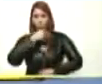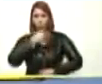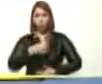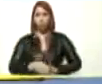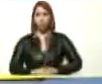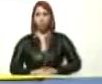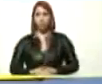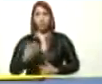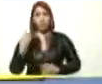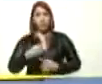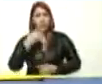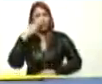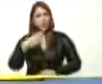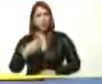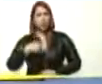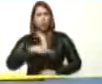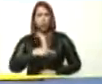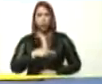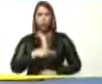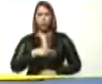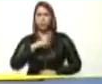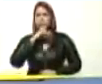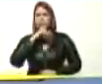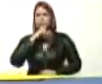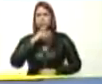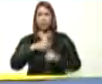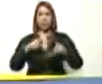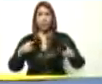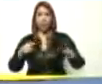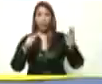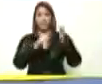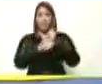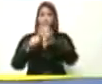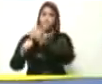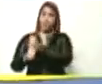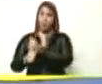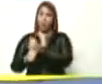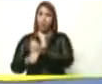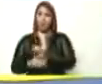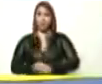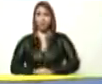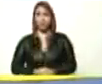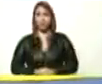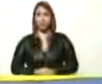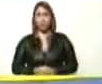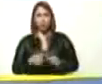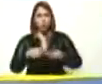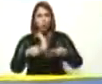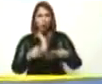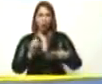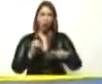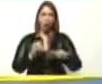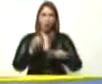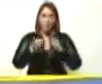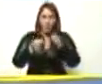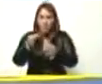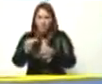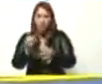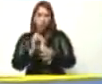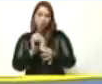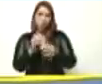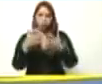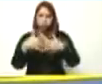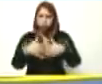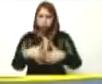hay que ver, lo que parimos nosotros, para conseguir una pieza, una parte, un repuesto, o una